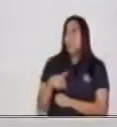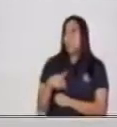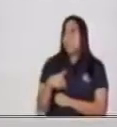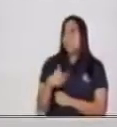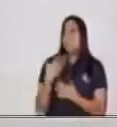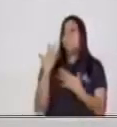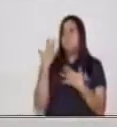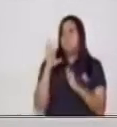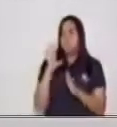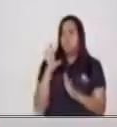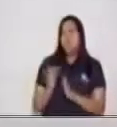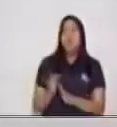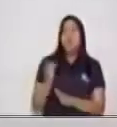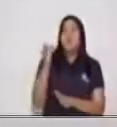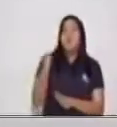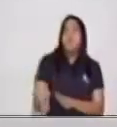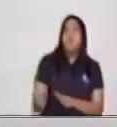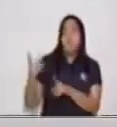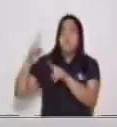22.